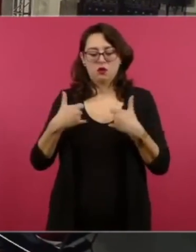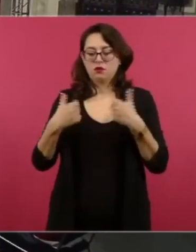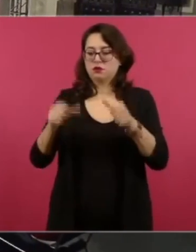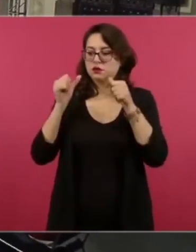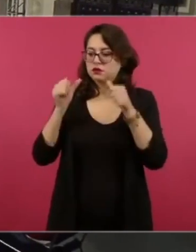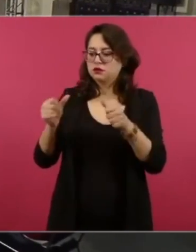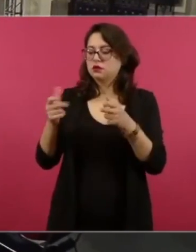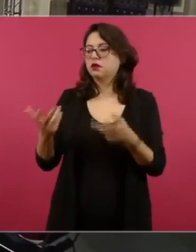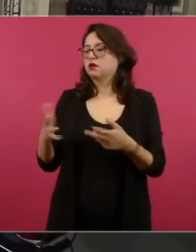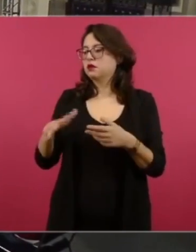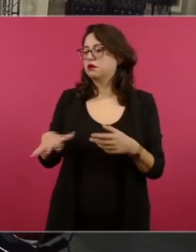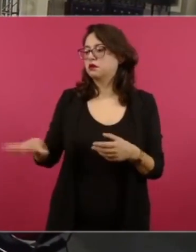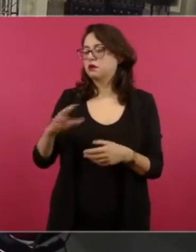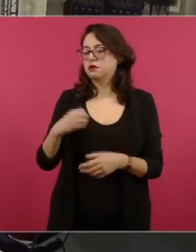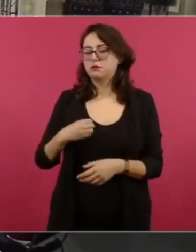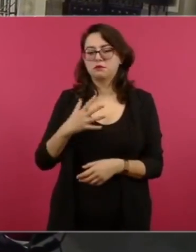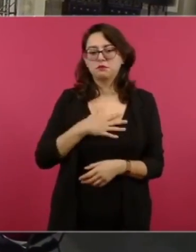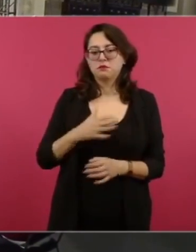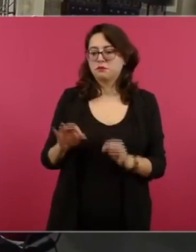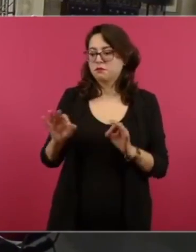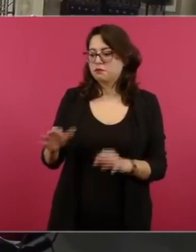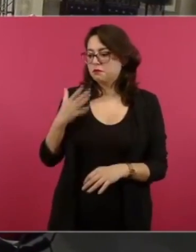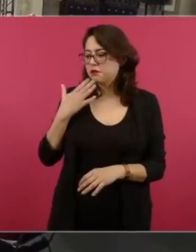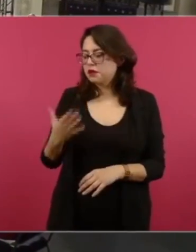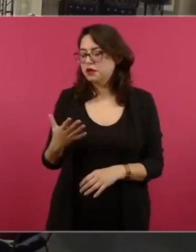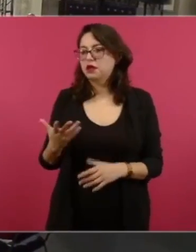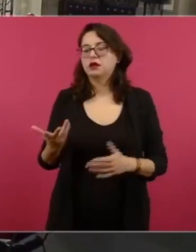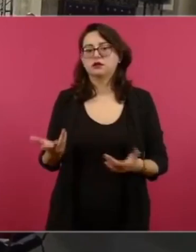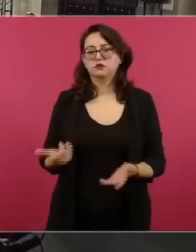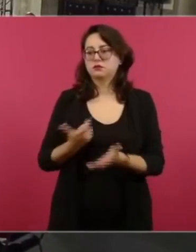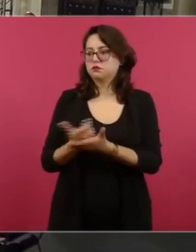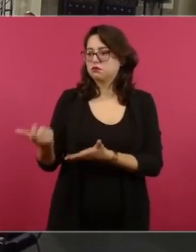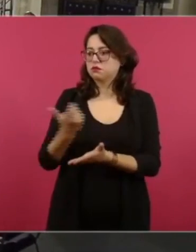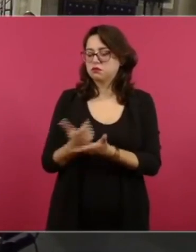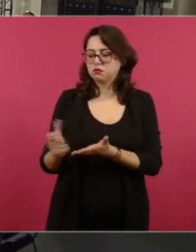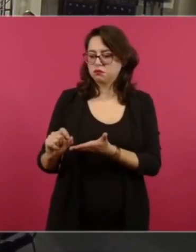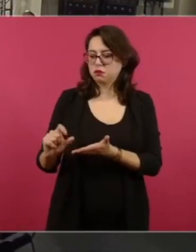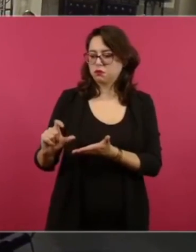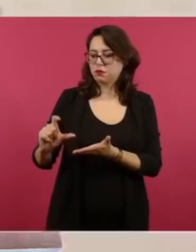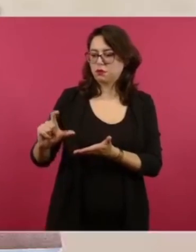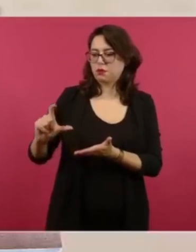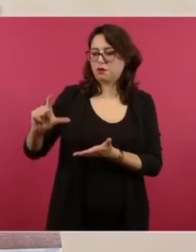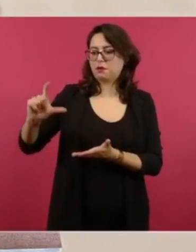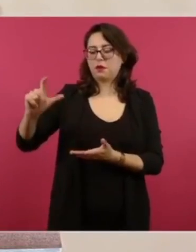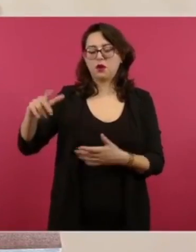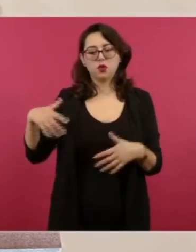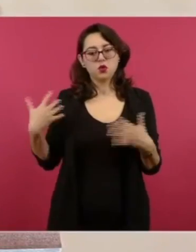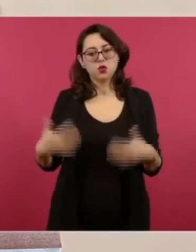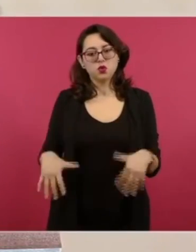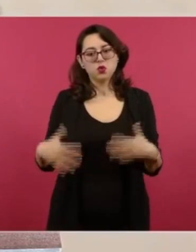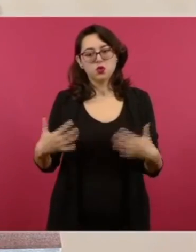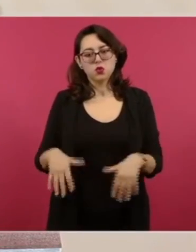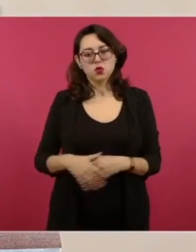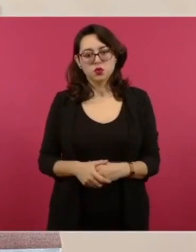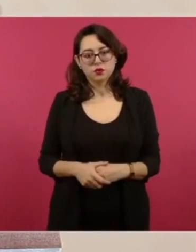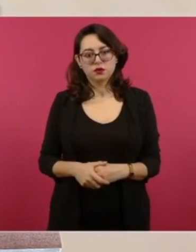haya bienestar, se han incrementado los salarios como nunca. México es de los países